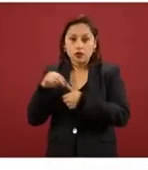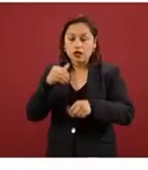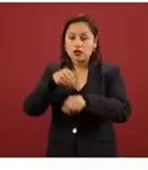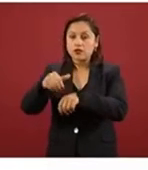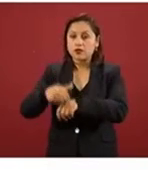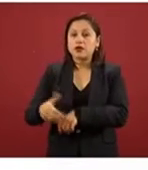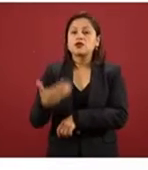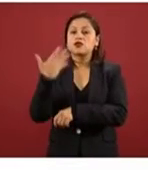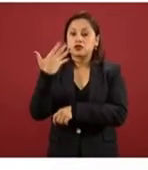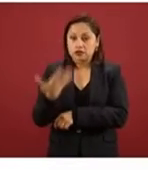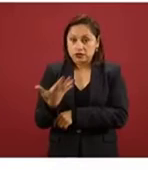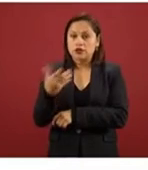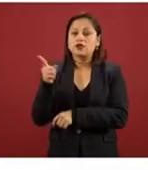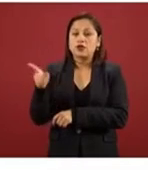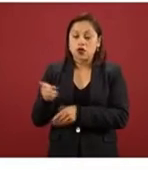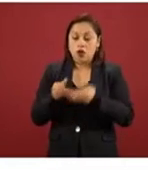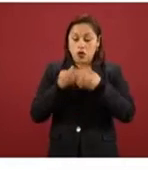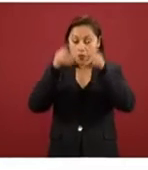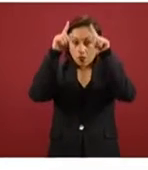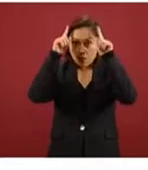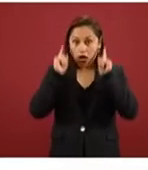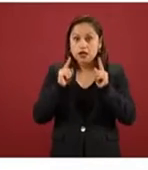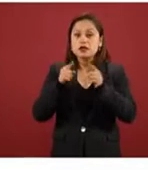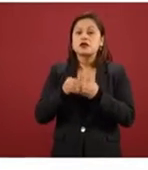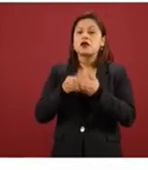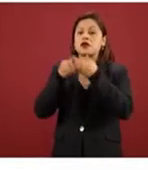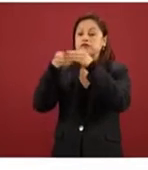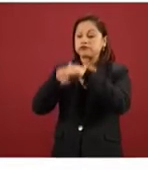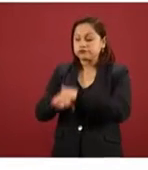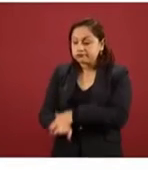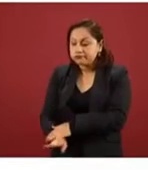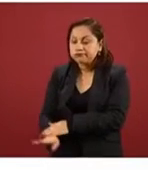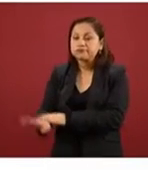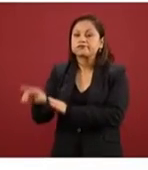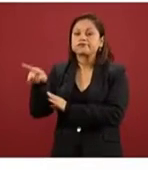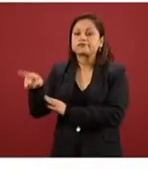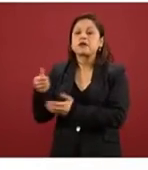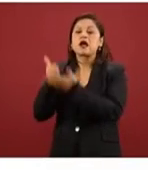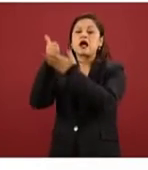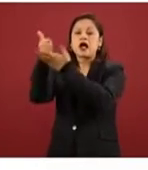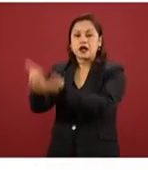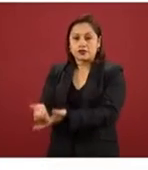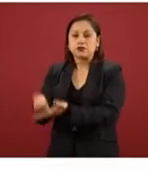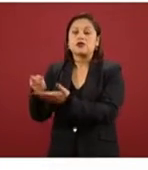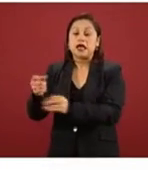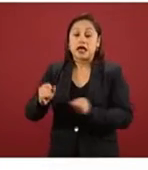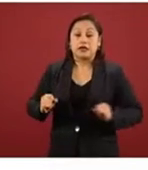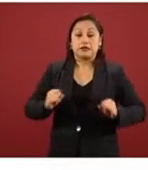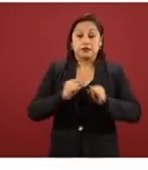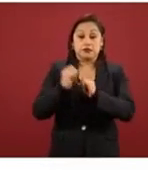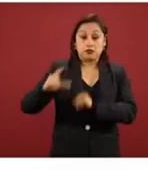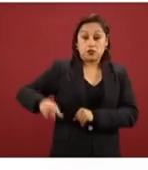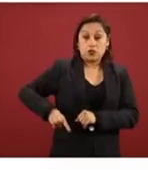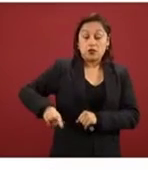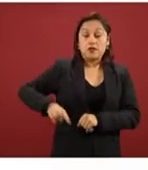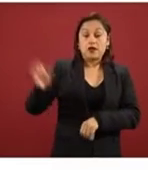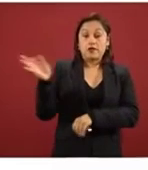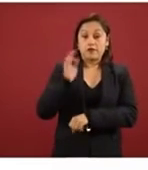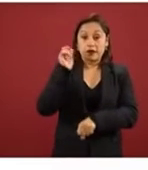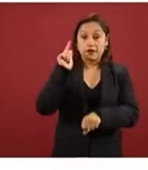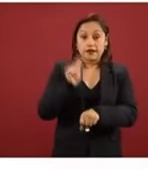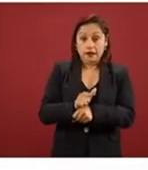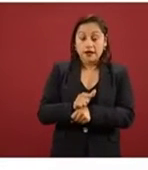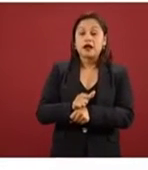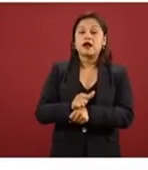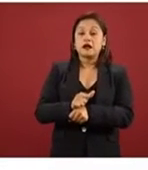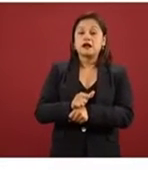Un buque de la Marina Armada de México zarpó con ayuda de todas las dependencias del gobierno federal y de las instituciones